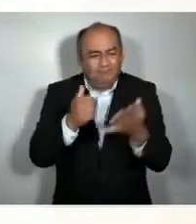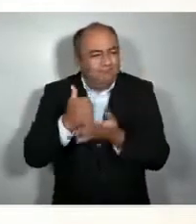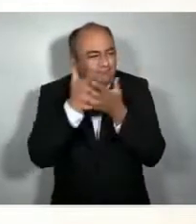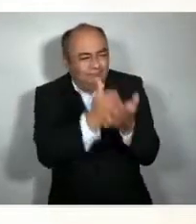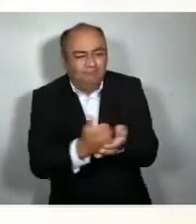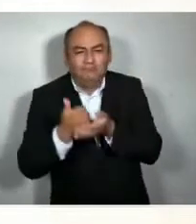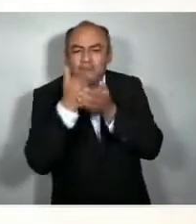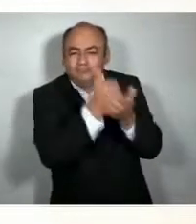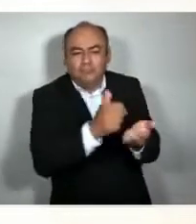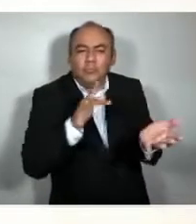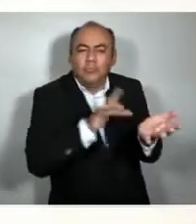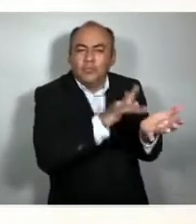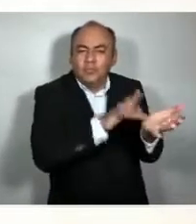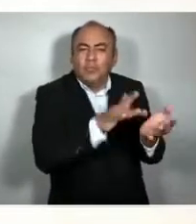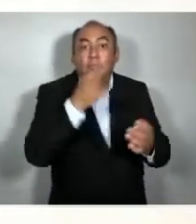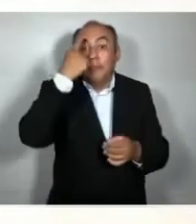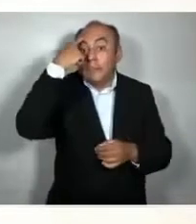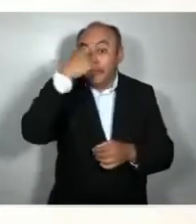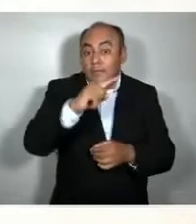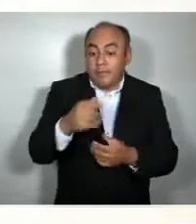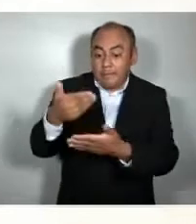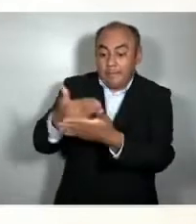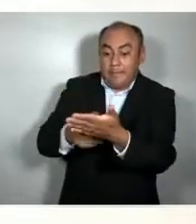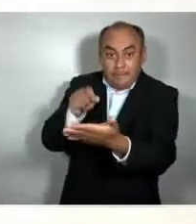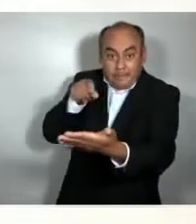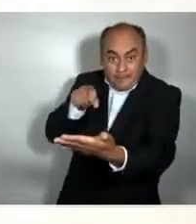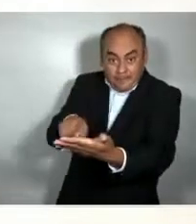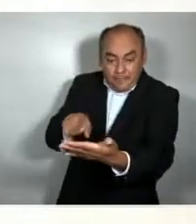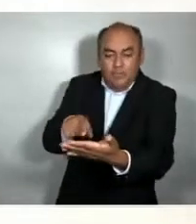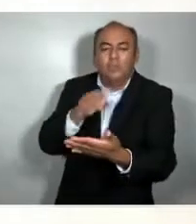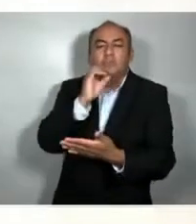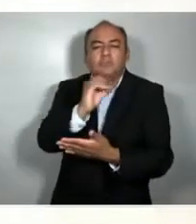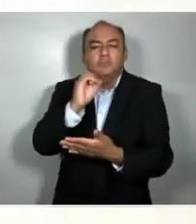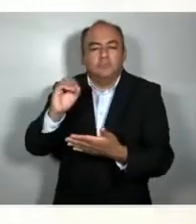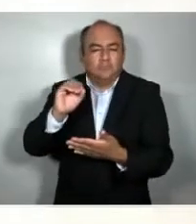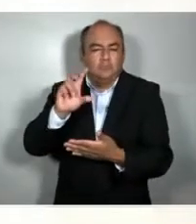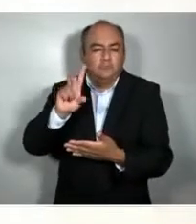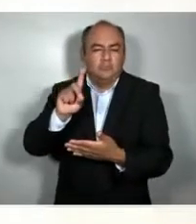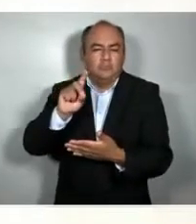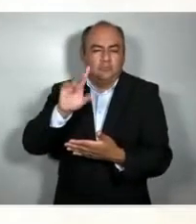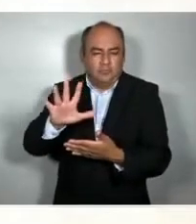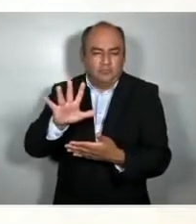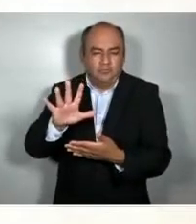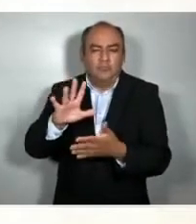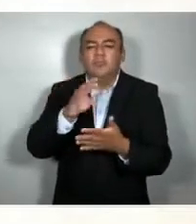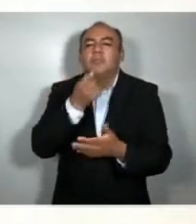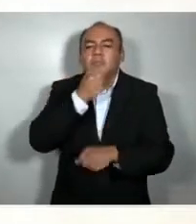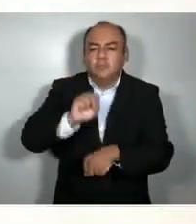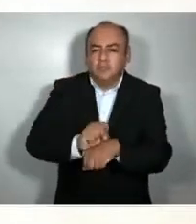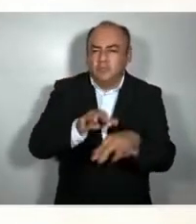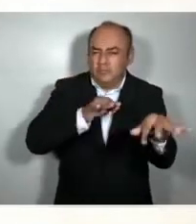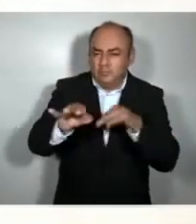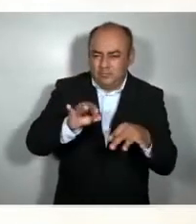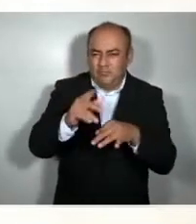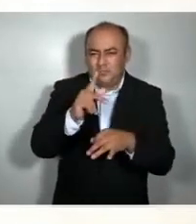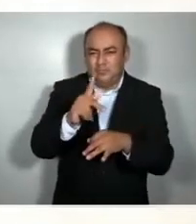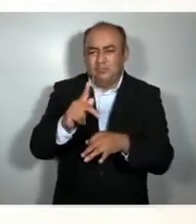dar cumplimiento a la norma oficial mexicana 035 de la Secretaría del Trabajo y Previsión